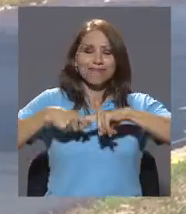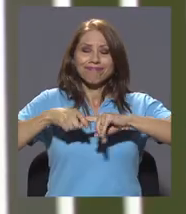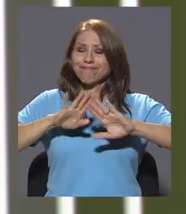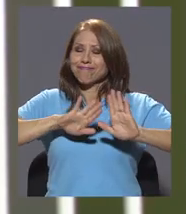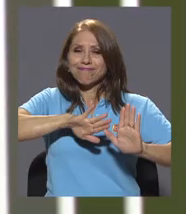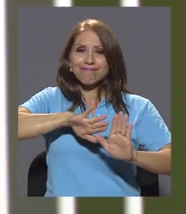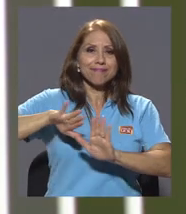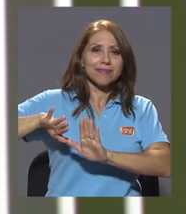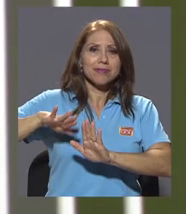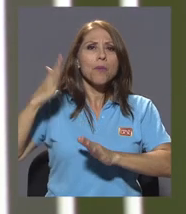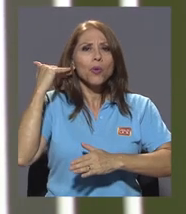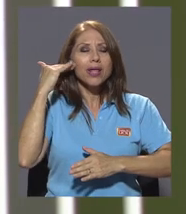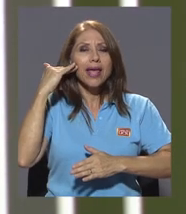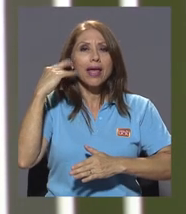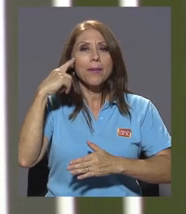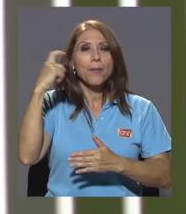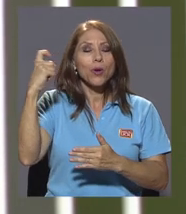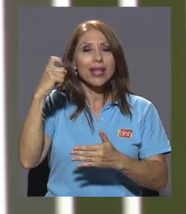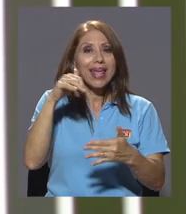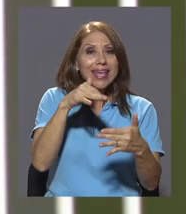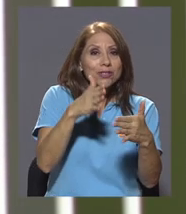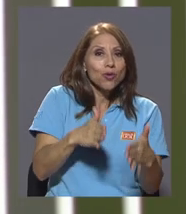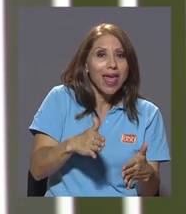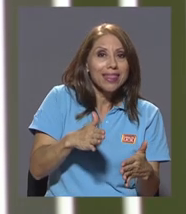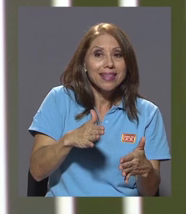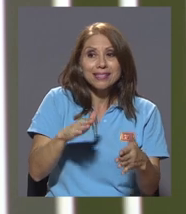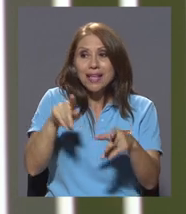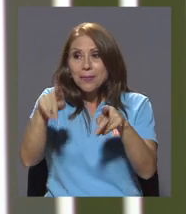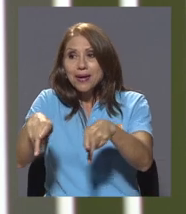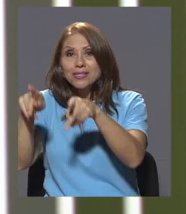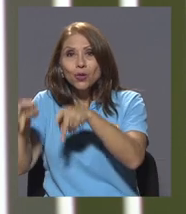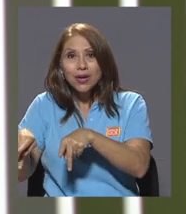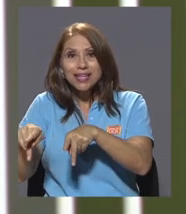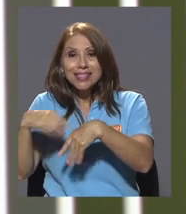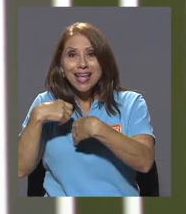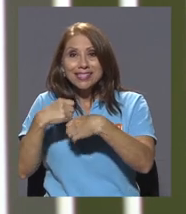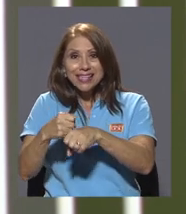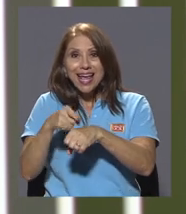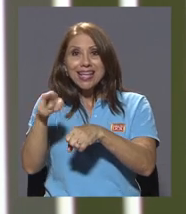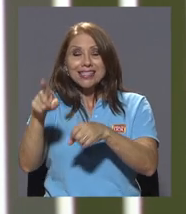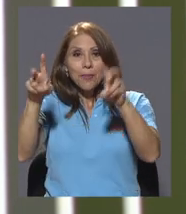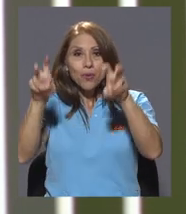personas que realizaban la prueba no eran tan familiares con ese formato.